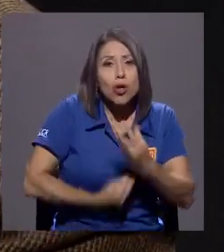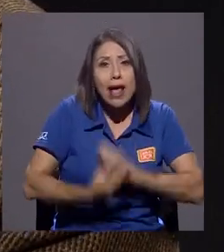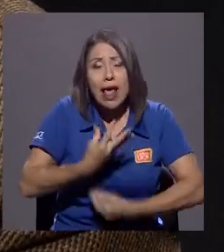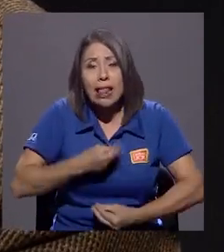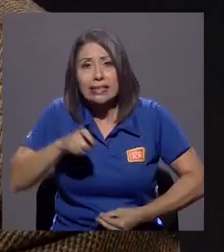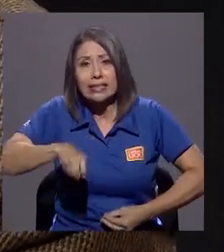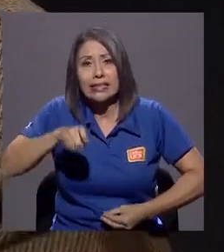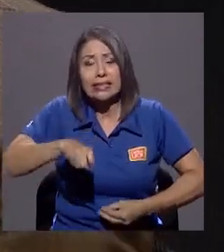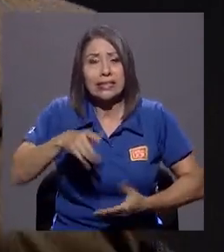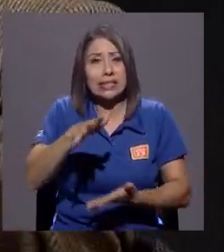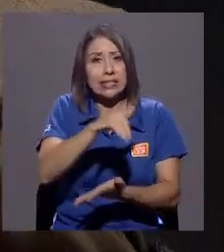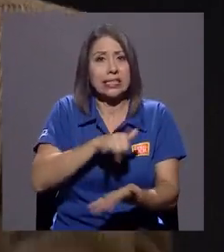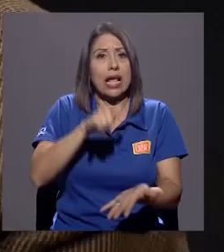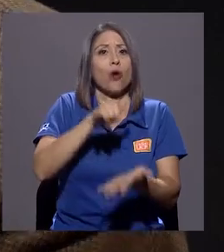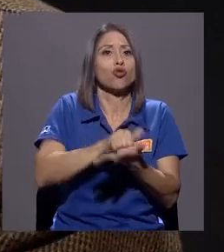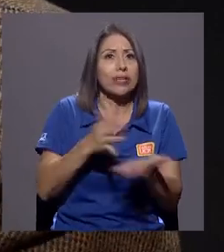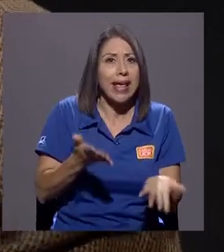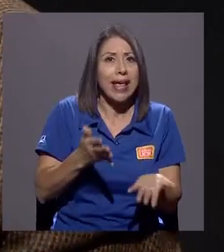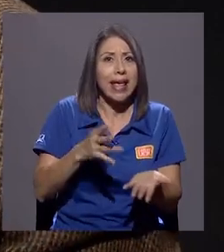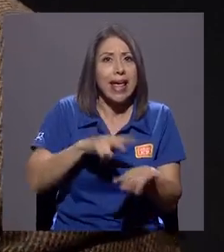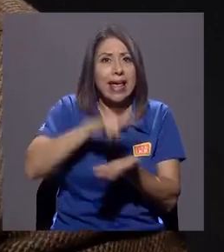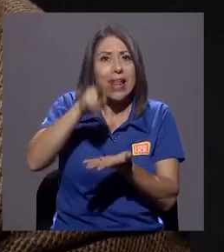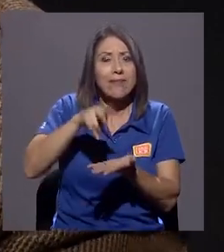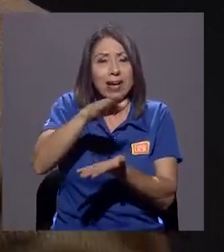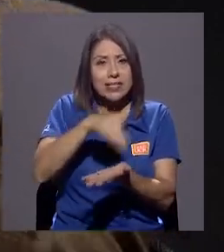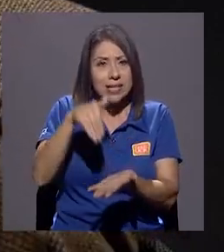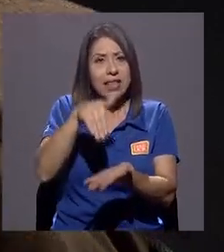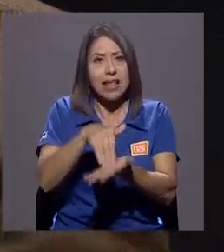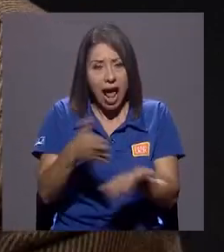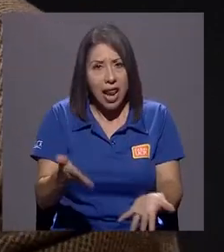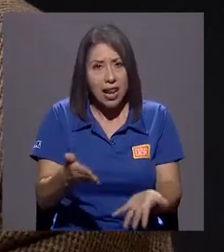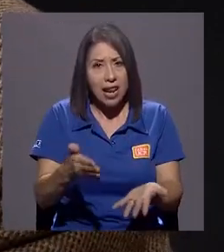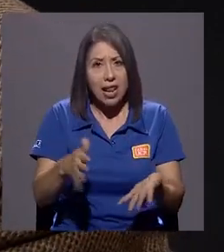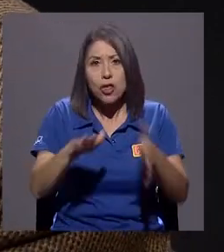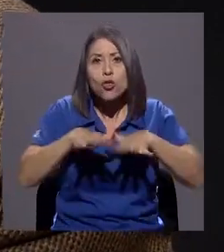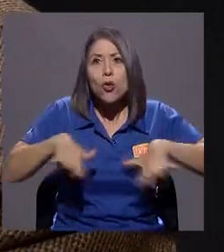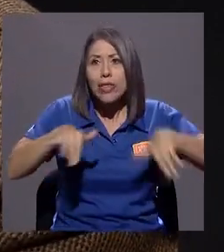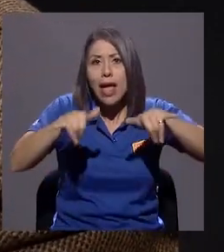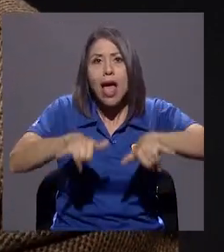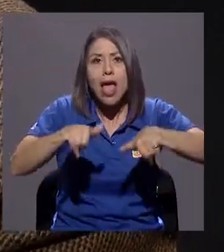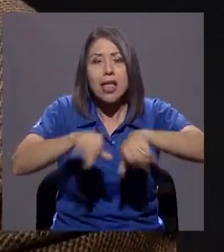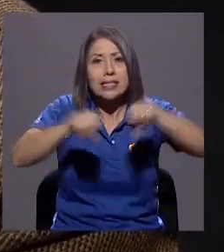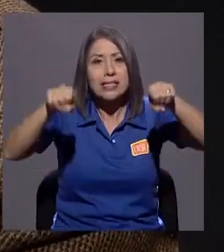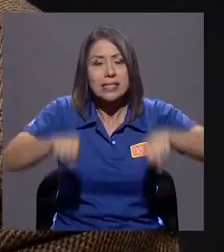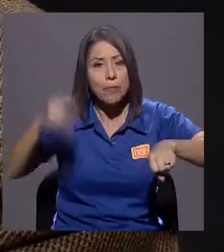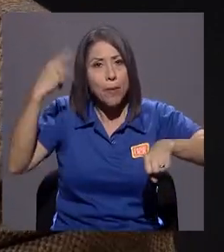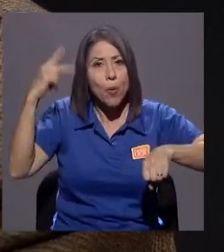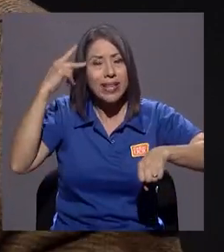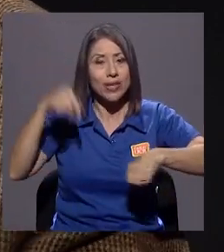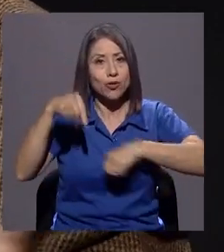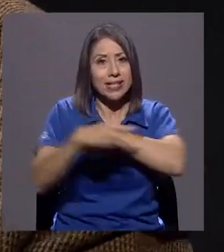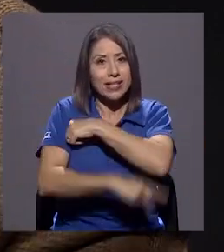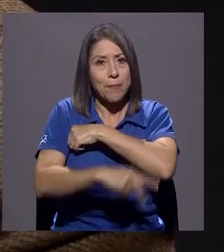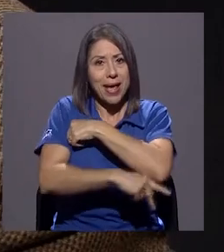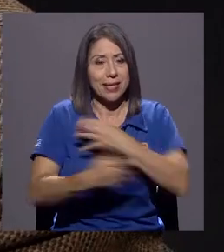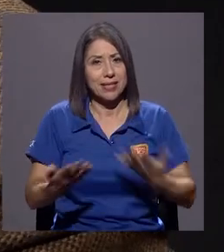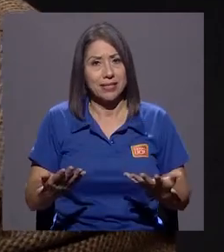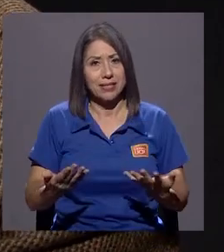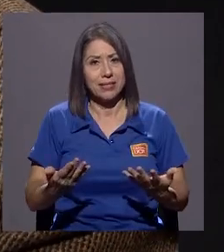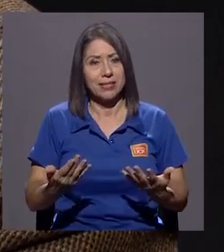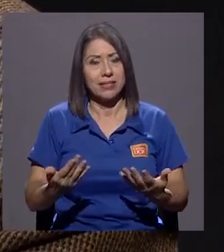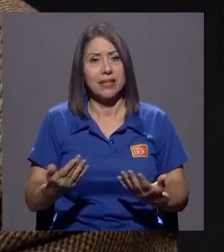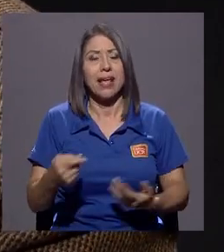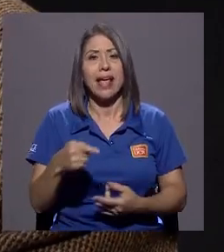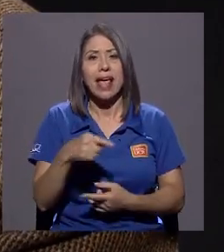josé en el valle central donde están los aparatos políticos de este país ellos son son